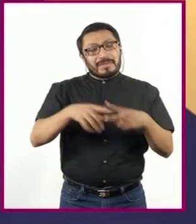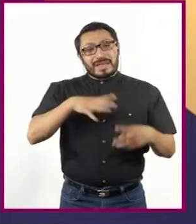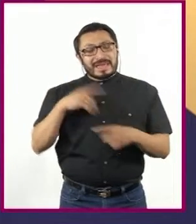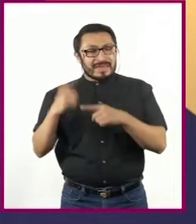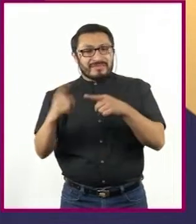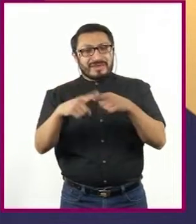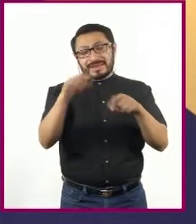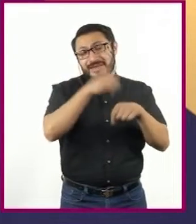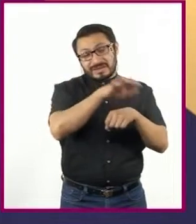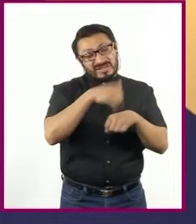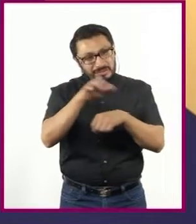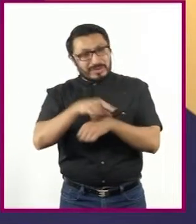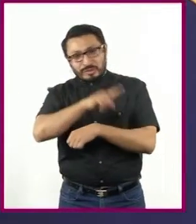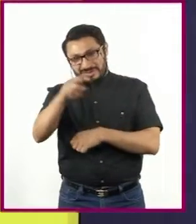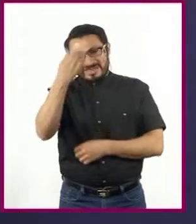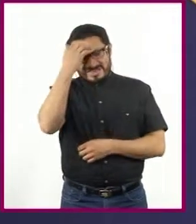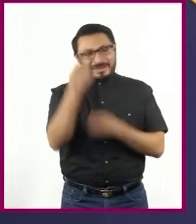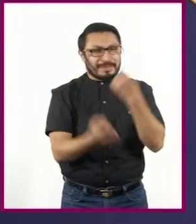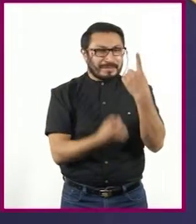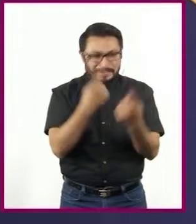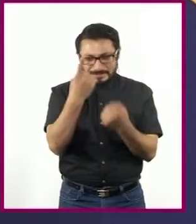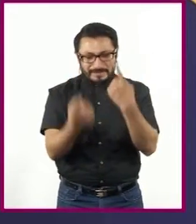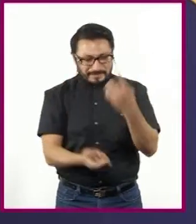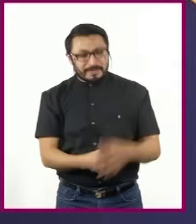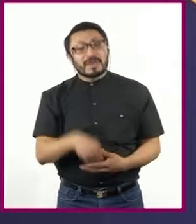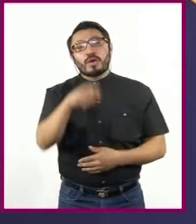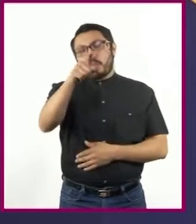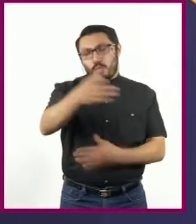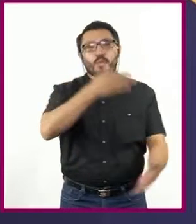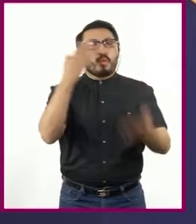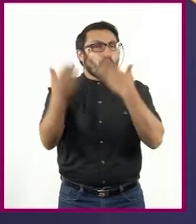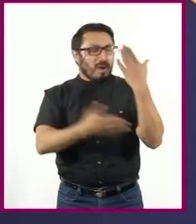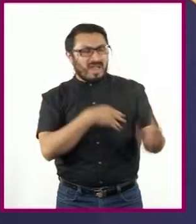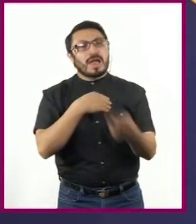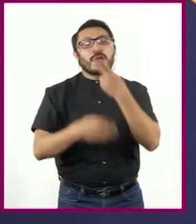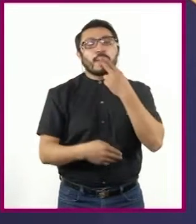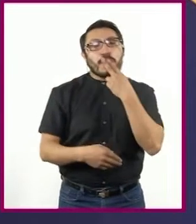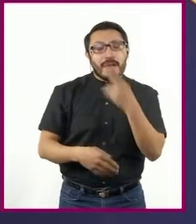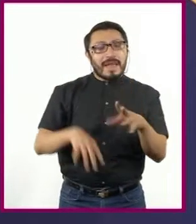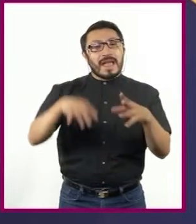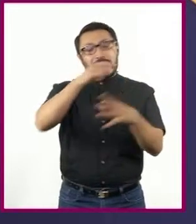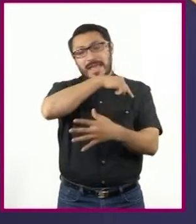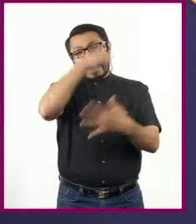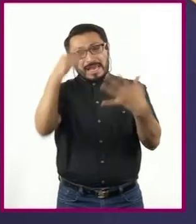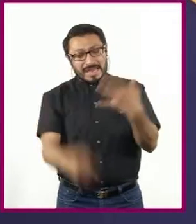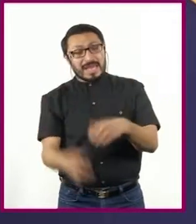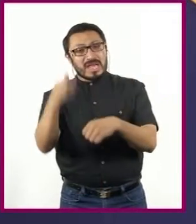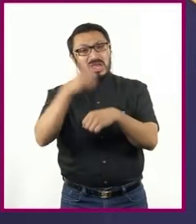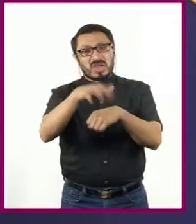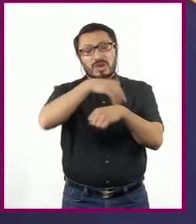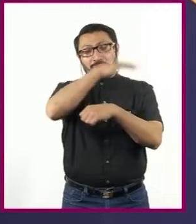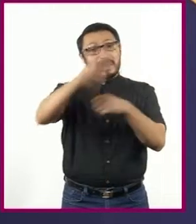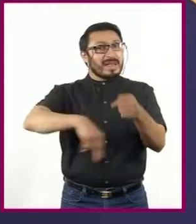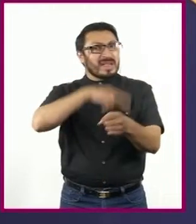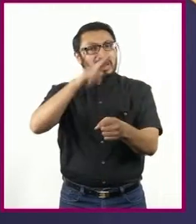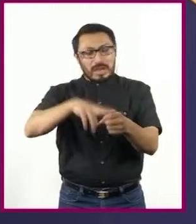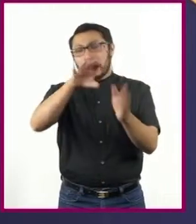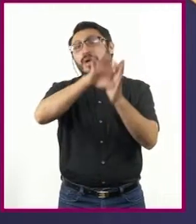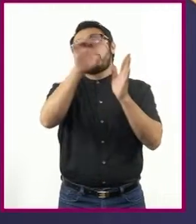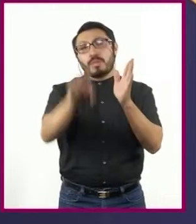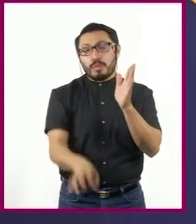ya conocen algunos de ellos. Han estudiado y utilizado el conjunto de números naturales. Por